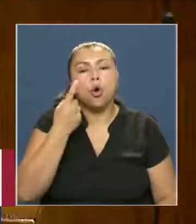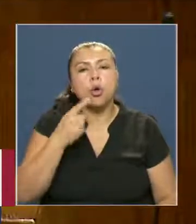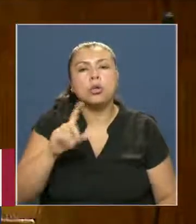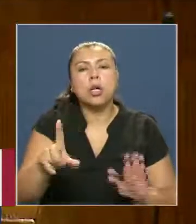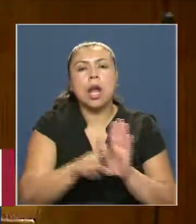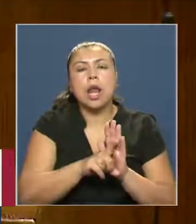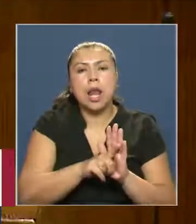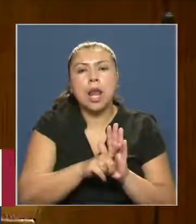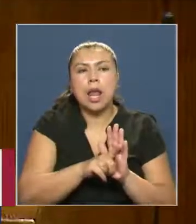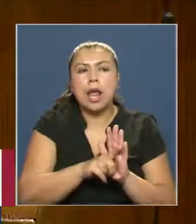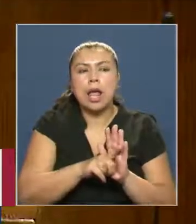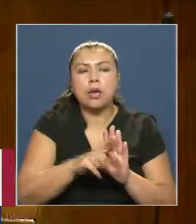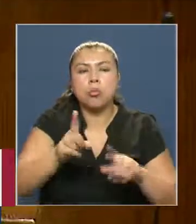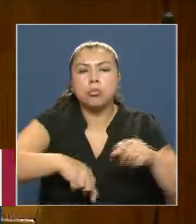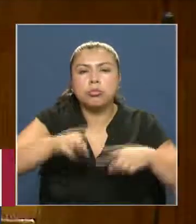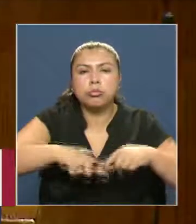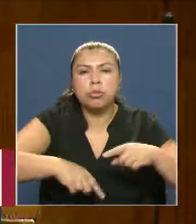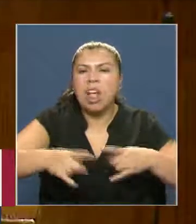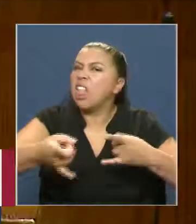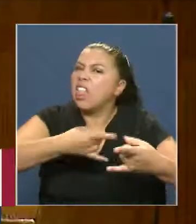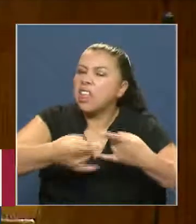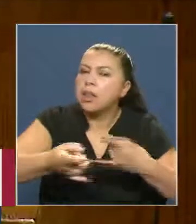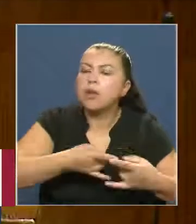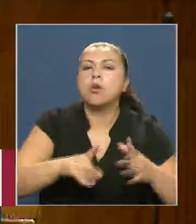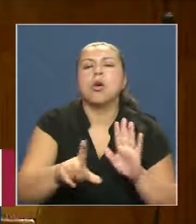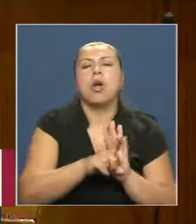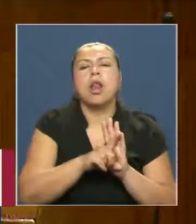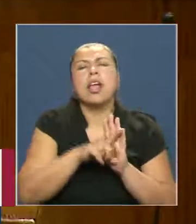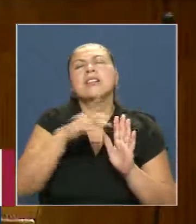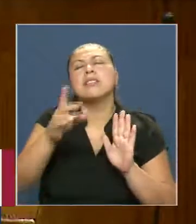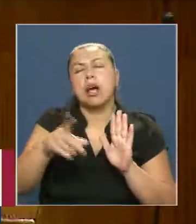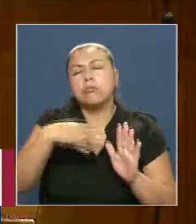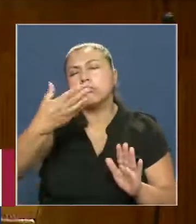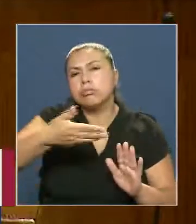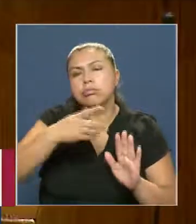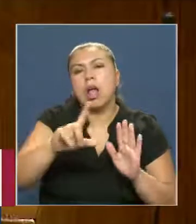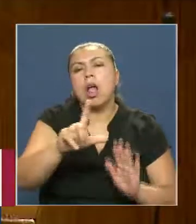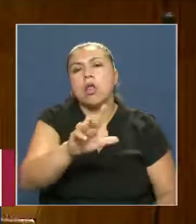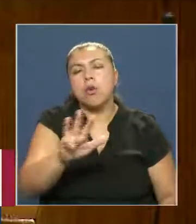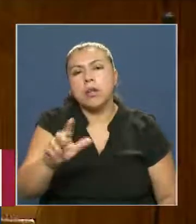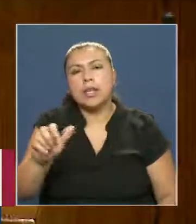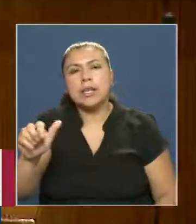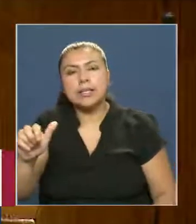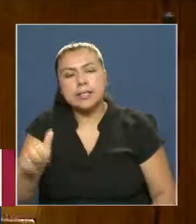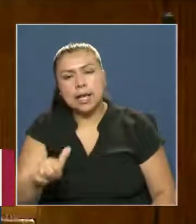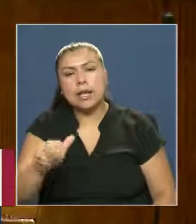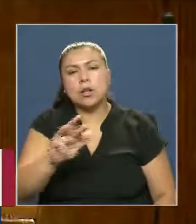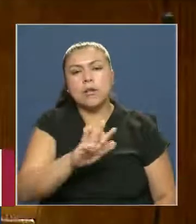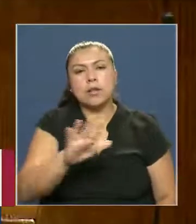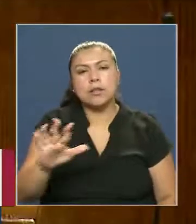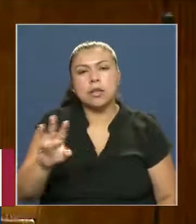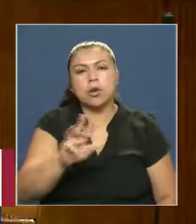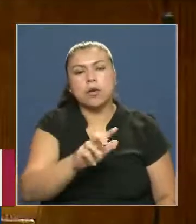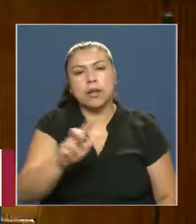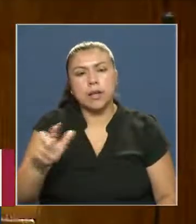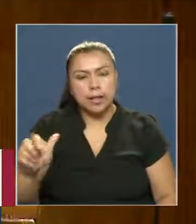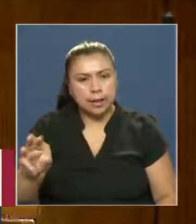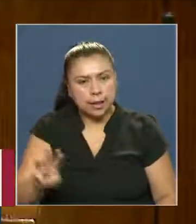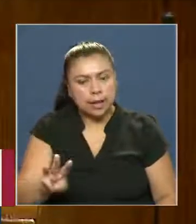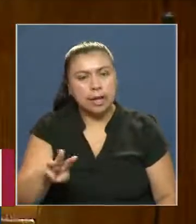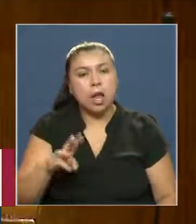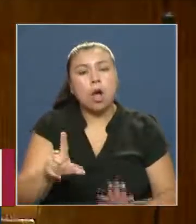Loteos Brujo, modificados por los decretos ya mencionados, 26.95, 28.93, o aquellos acogidos a la